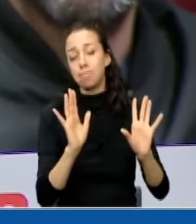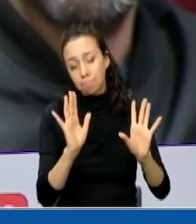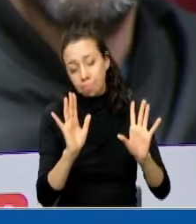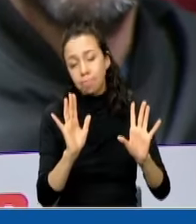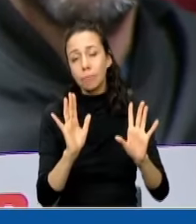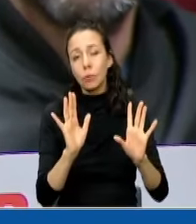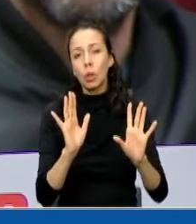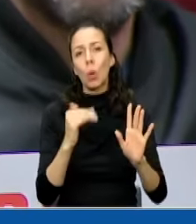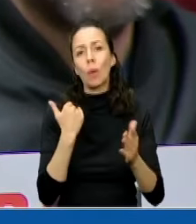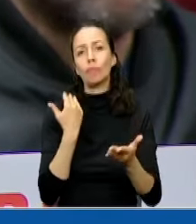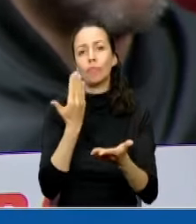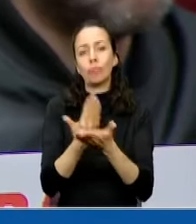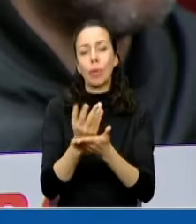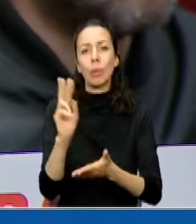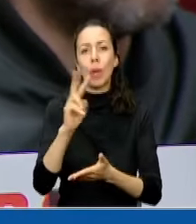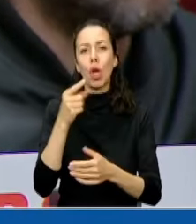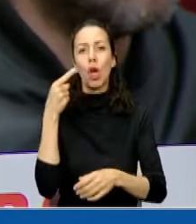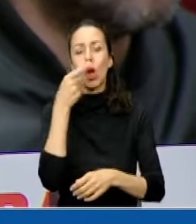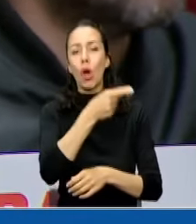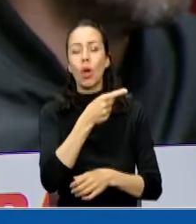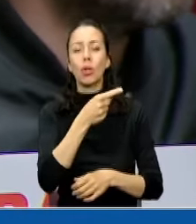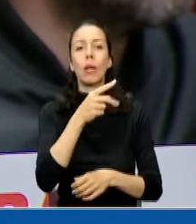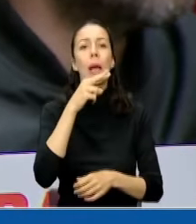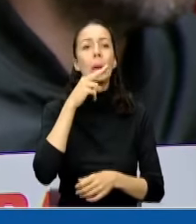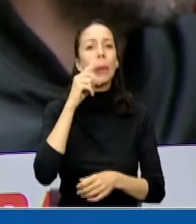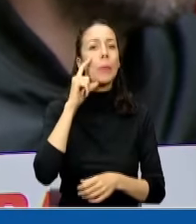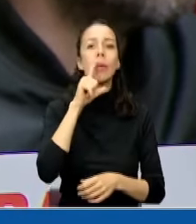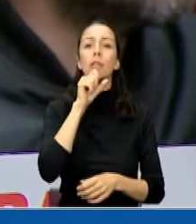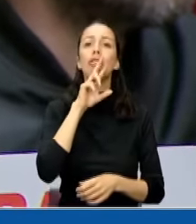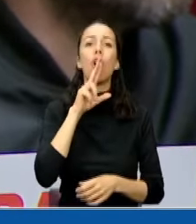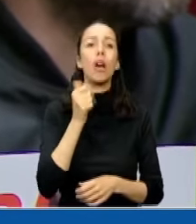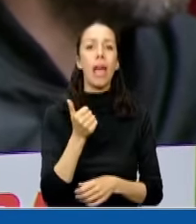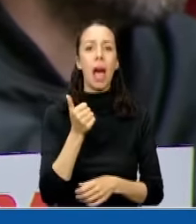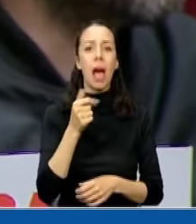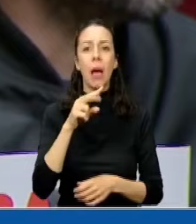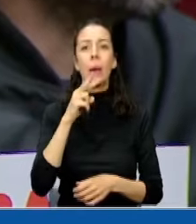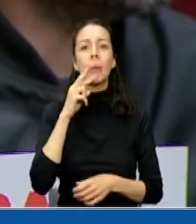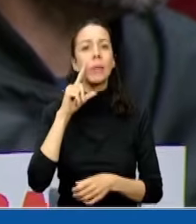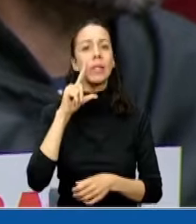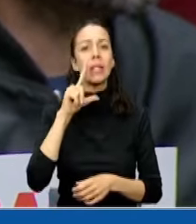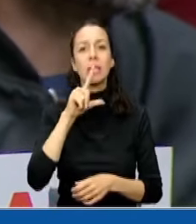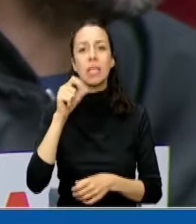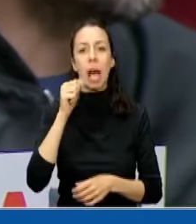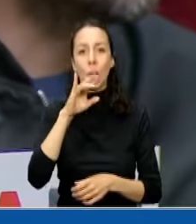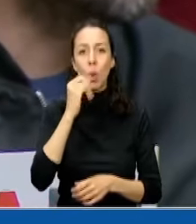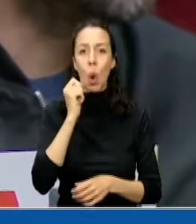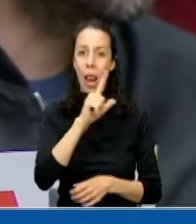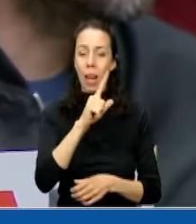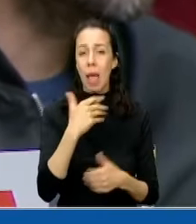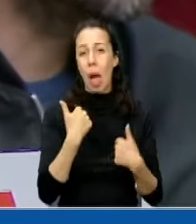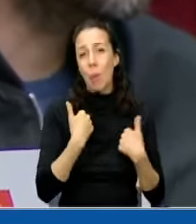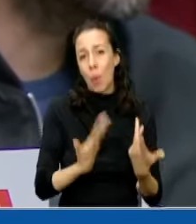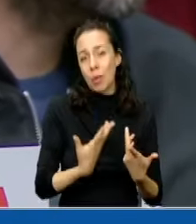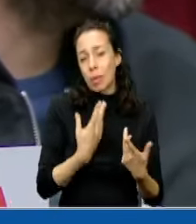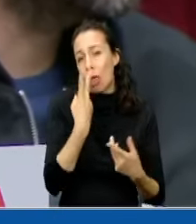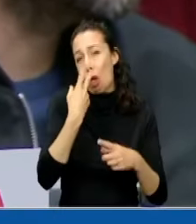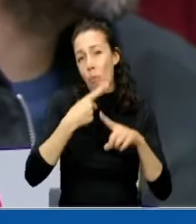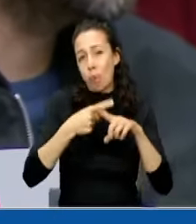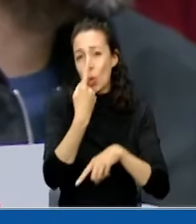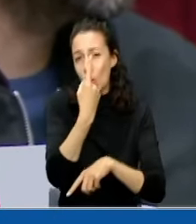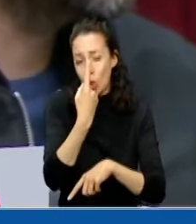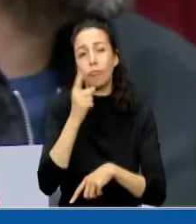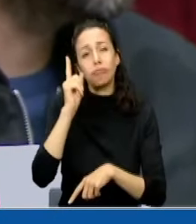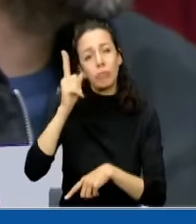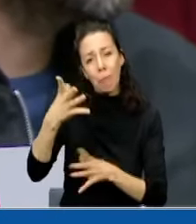voy a presentar una cuestión de privilegio contra la diputada Victoria Villarruel, y ya que estamos, vamos a hacer dos por uno, y también voy a incluir al